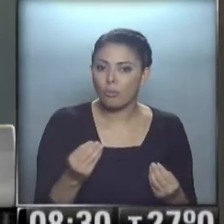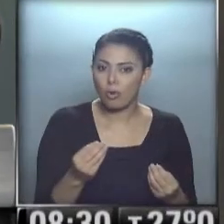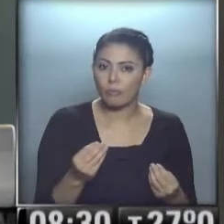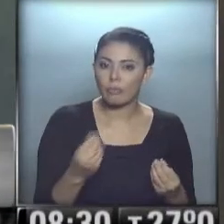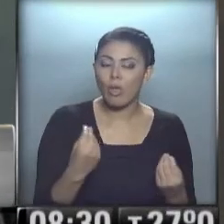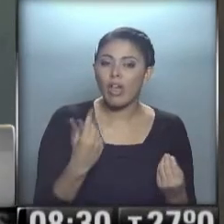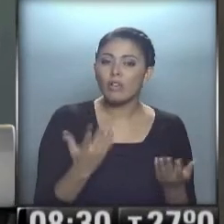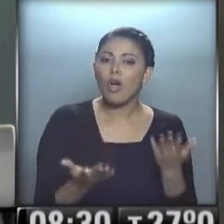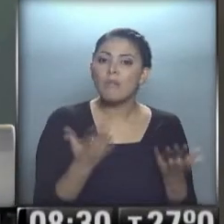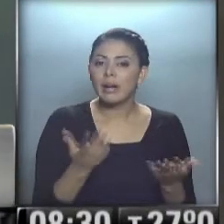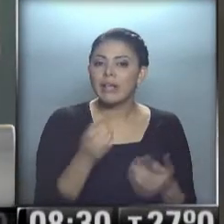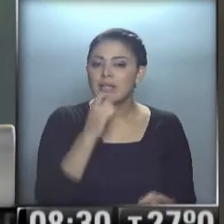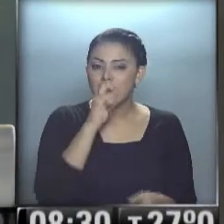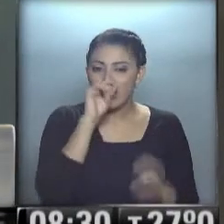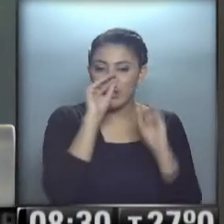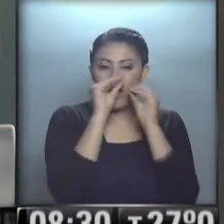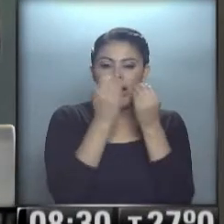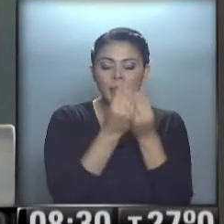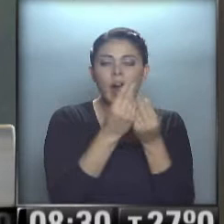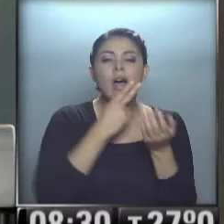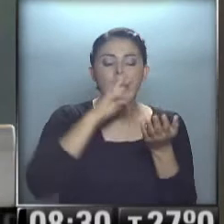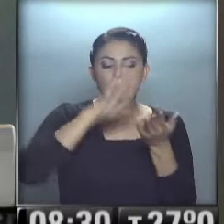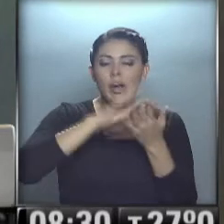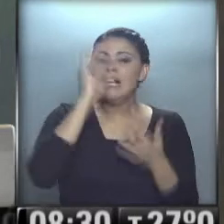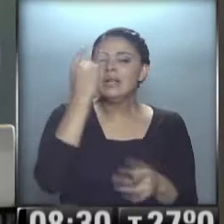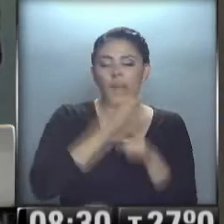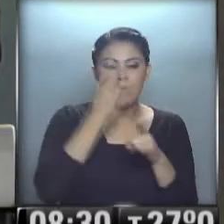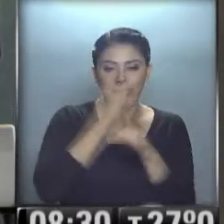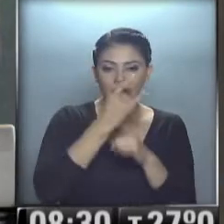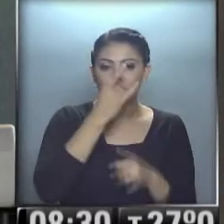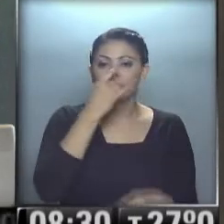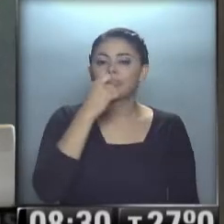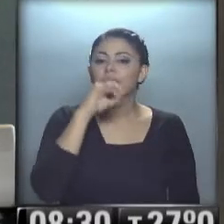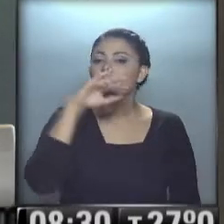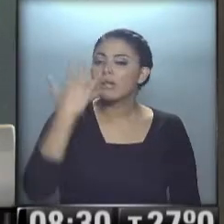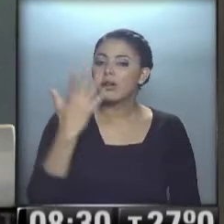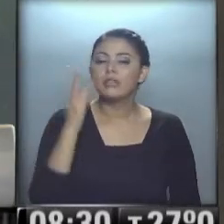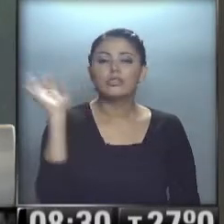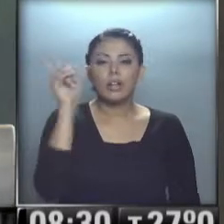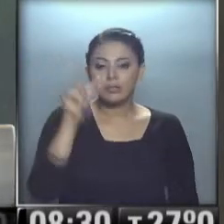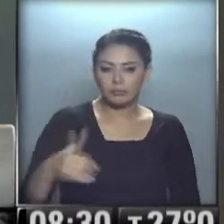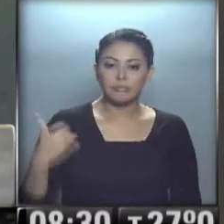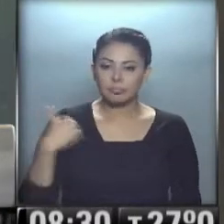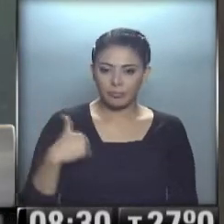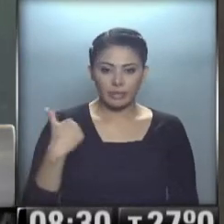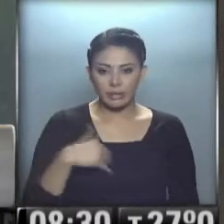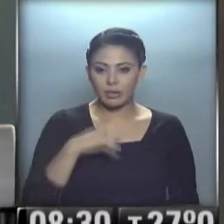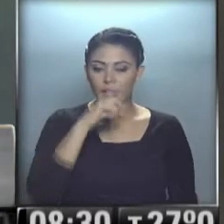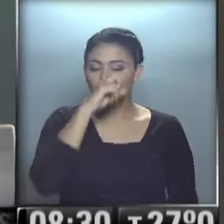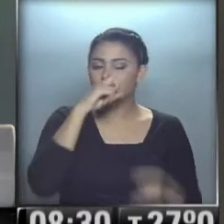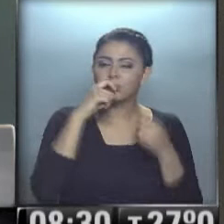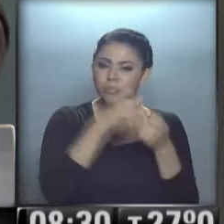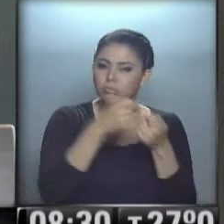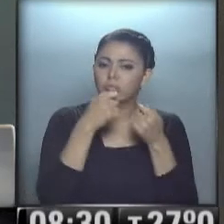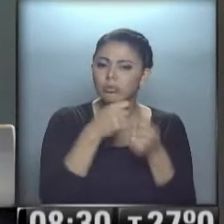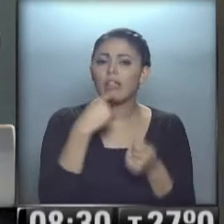comparación respecto a los parámetros de carácter fiscal. Todo el tiempo, desde la derecha, en la República Argentina se agobia diciendo